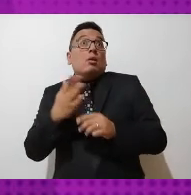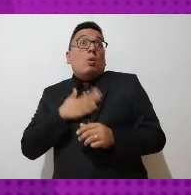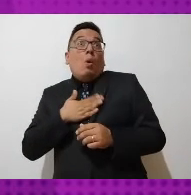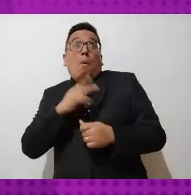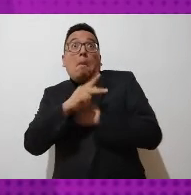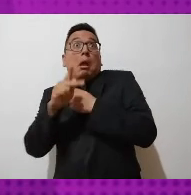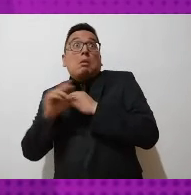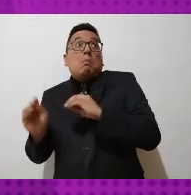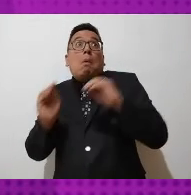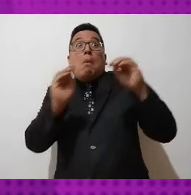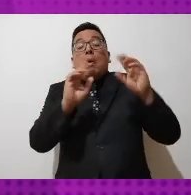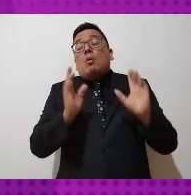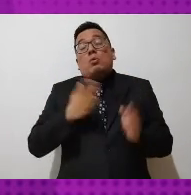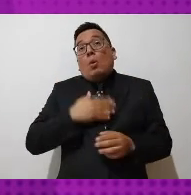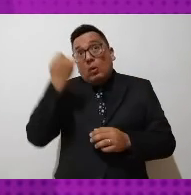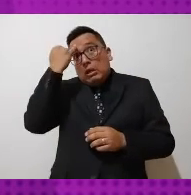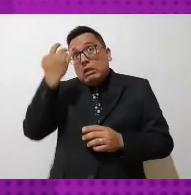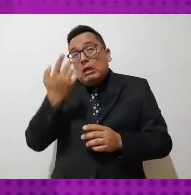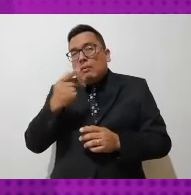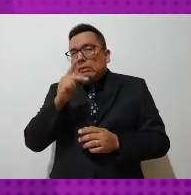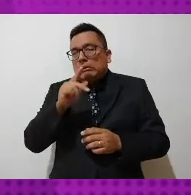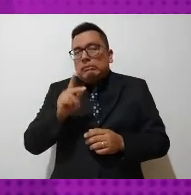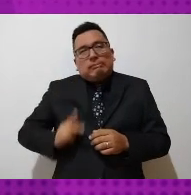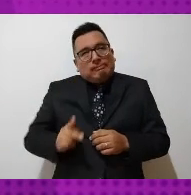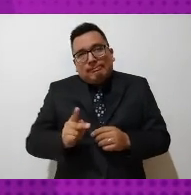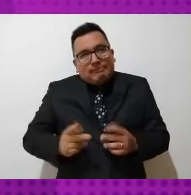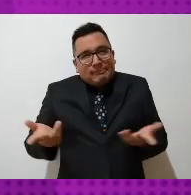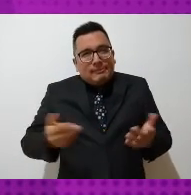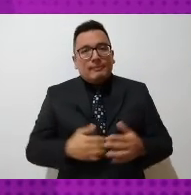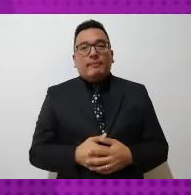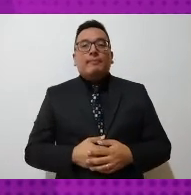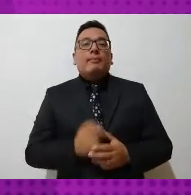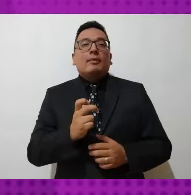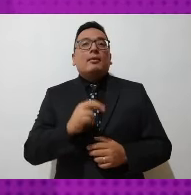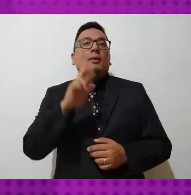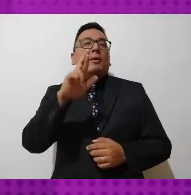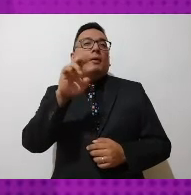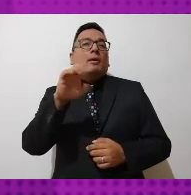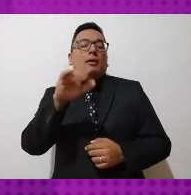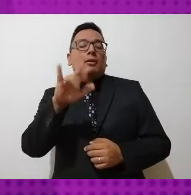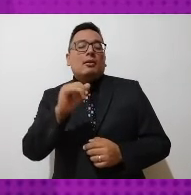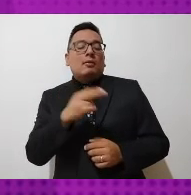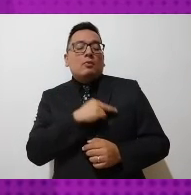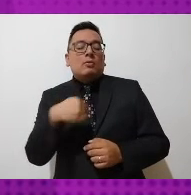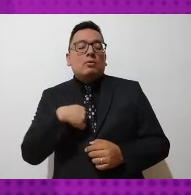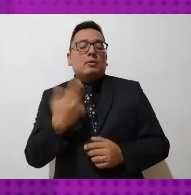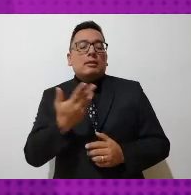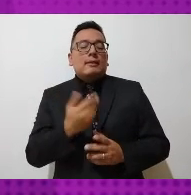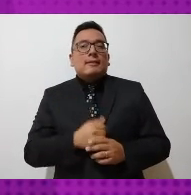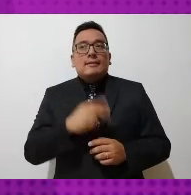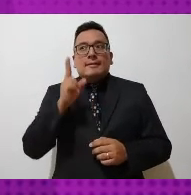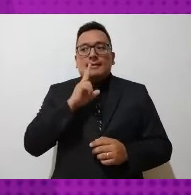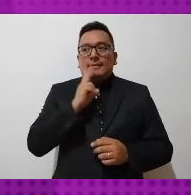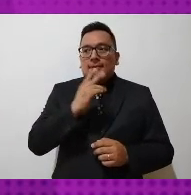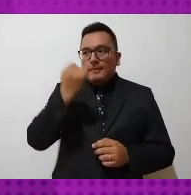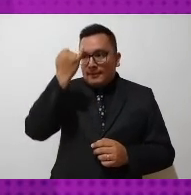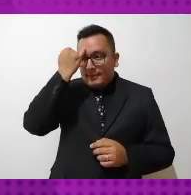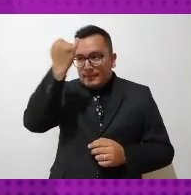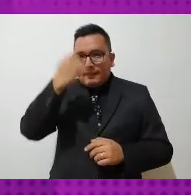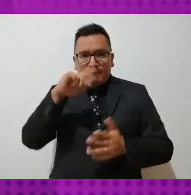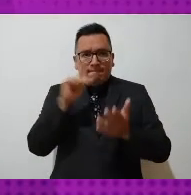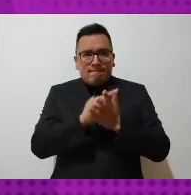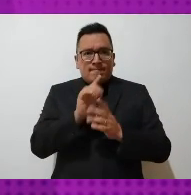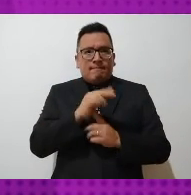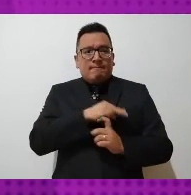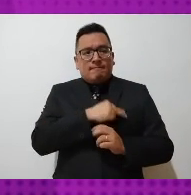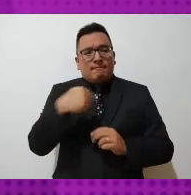pasa mucho, de decirse indígenas cuando no lo son, y Renacedi lo que hace es compartir herramientas jurídicas que podamos utilizar las